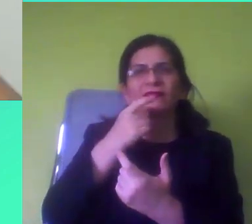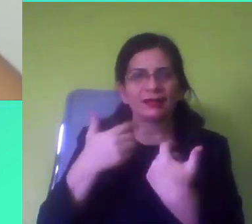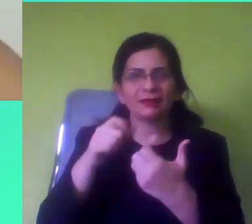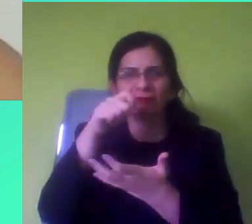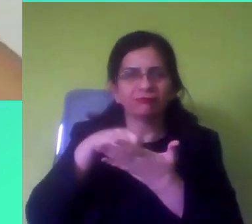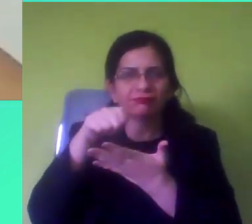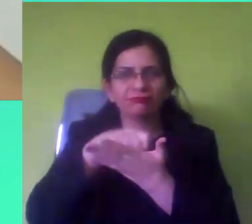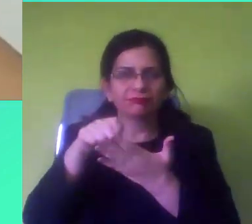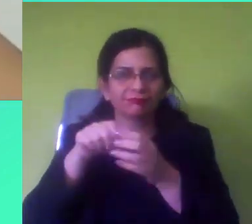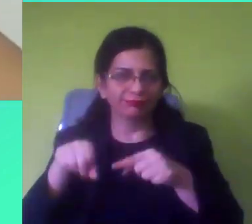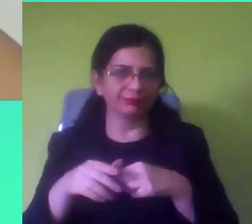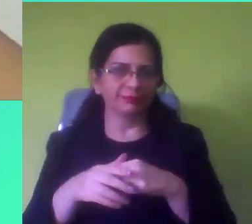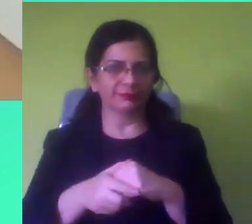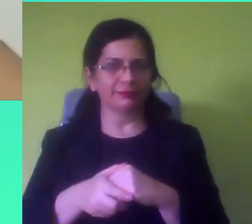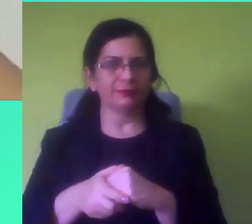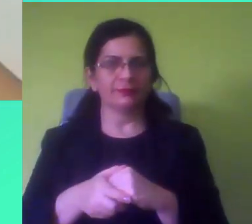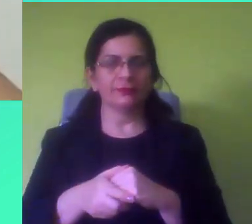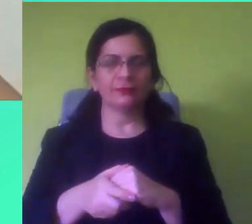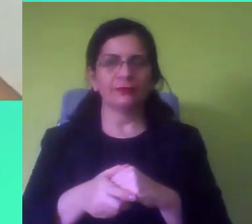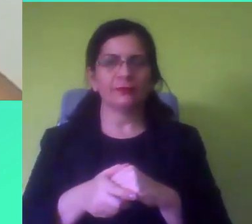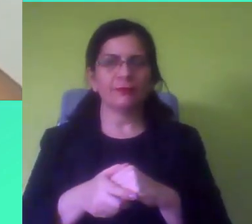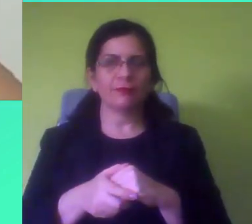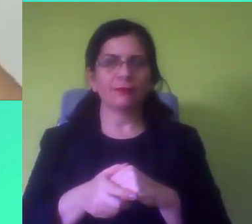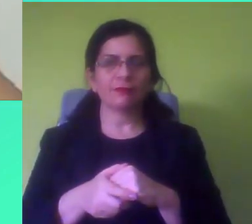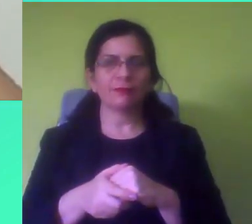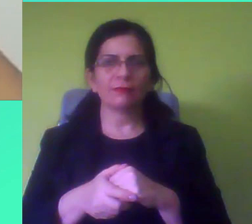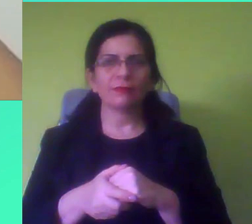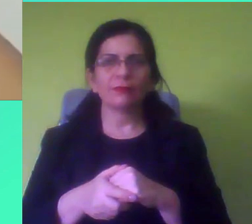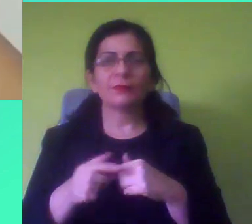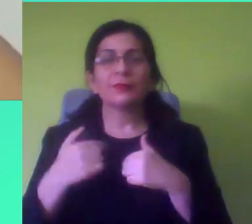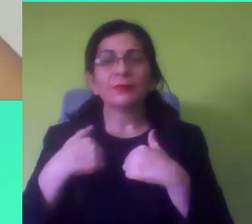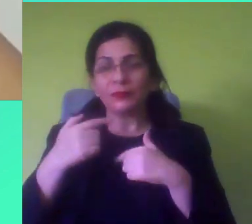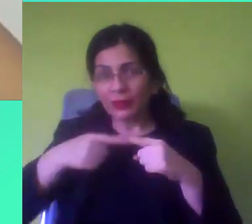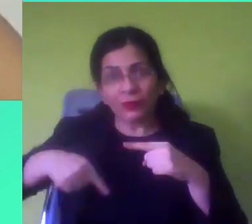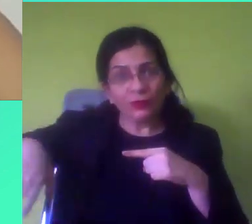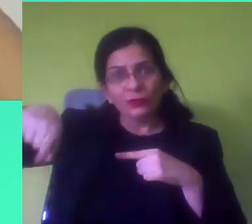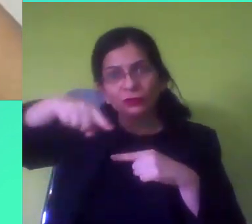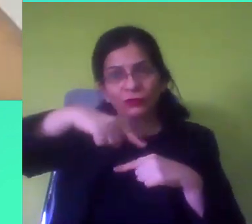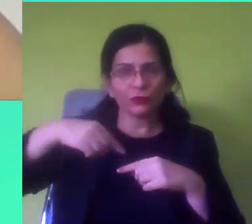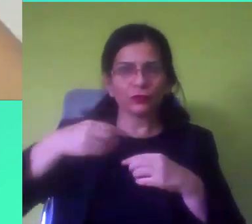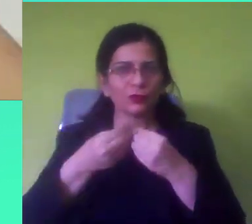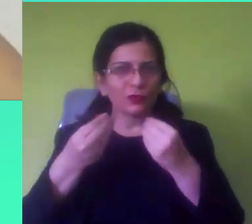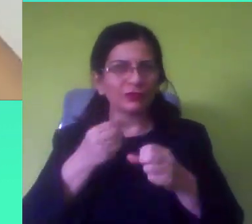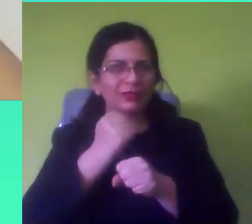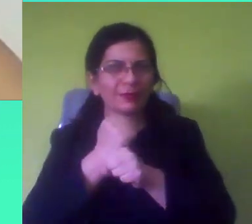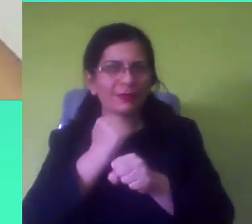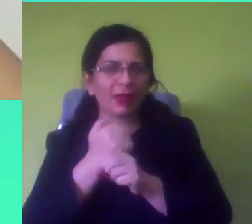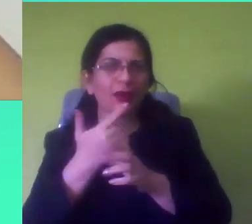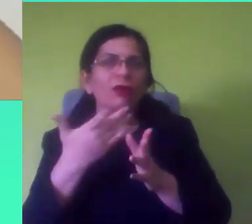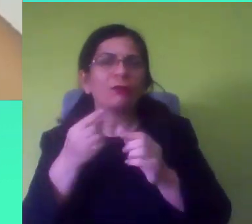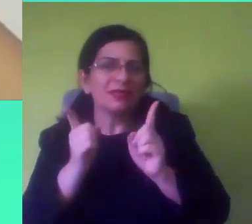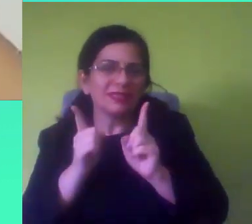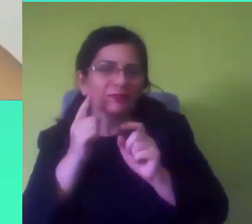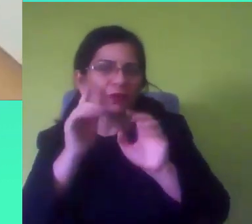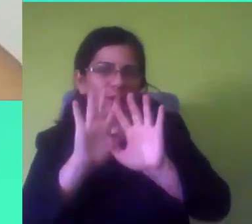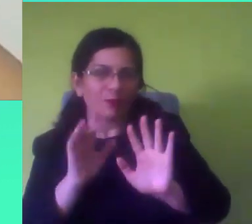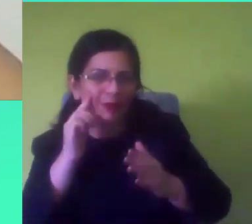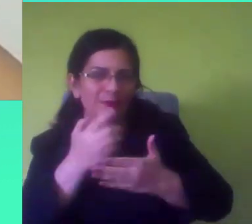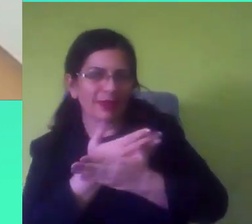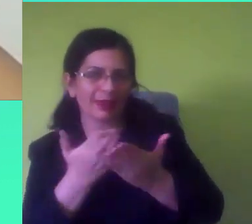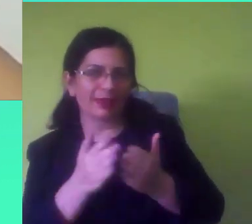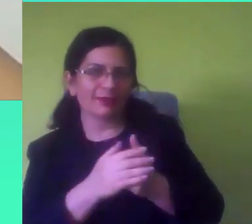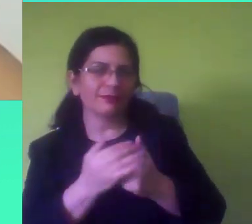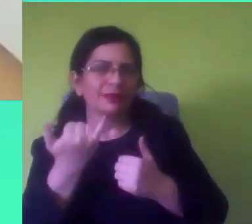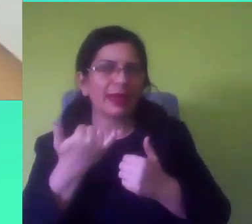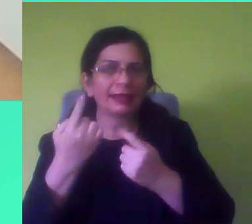hemos hecho en Argentina. Entonces, básicamente, nosotros lo que usamos, dependiendo del tipo de glaciar que vamos a inventariar,